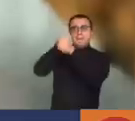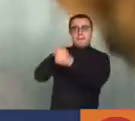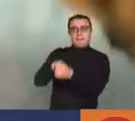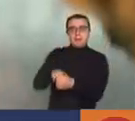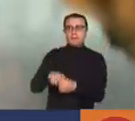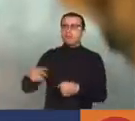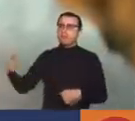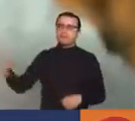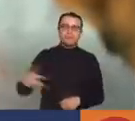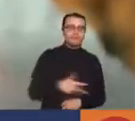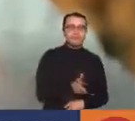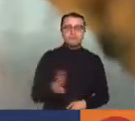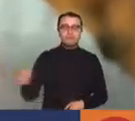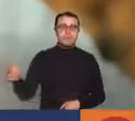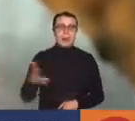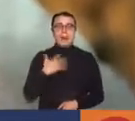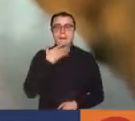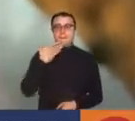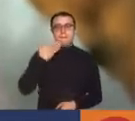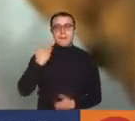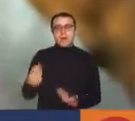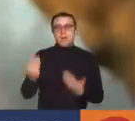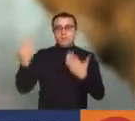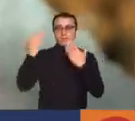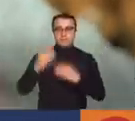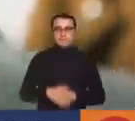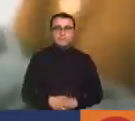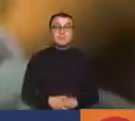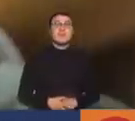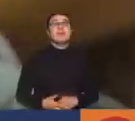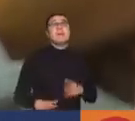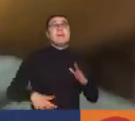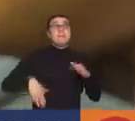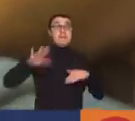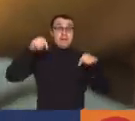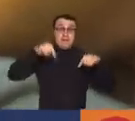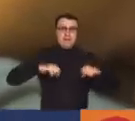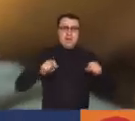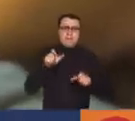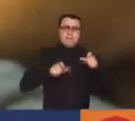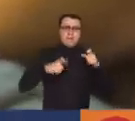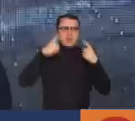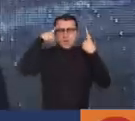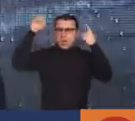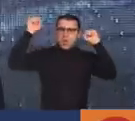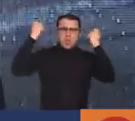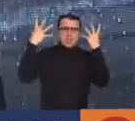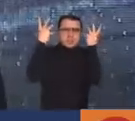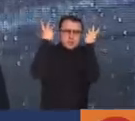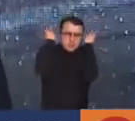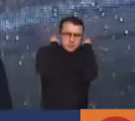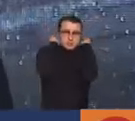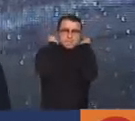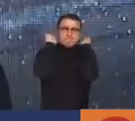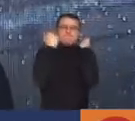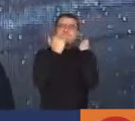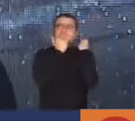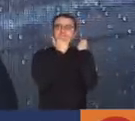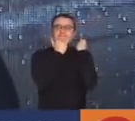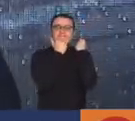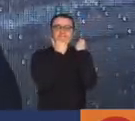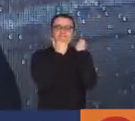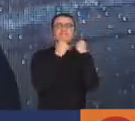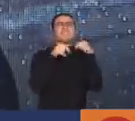personas de un lugar a otro. Incluso ese estrés en Bogotá provoca una de las mayores